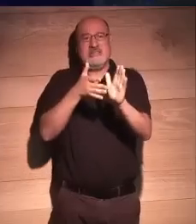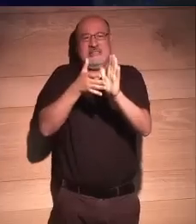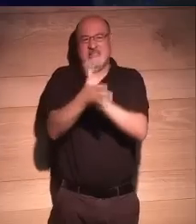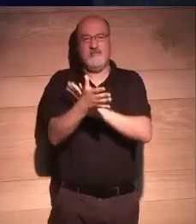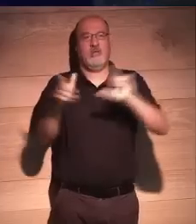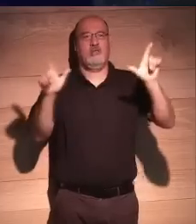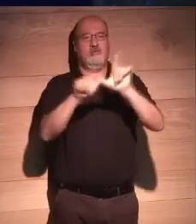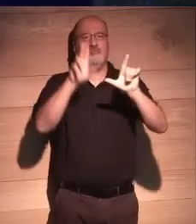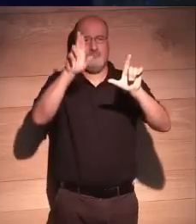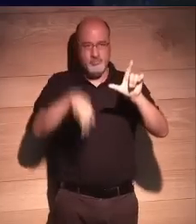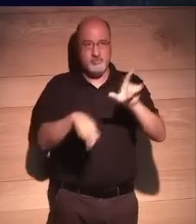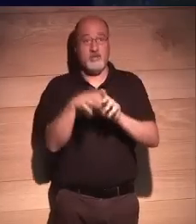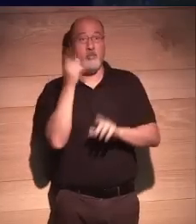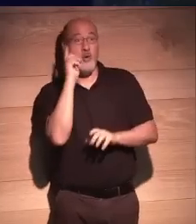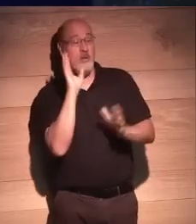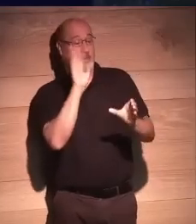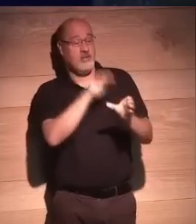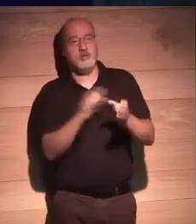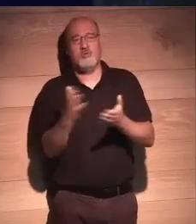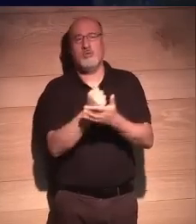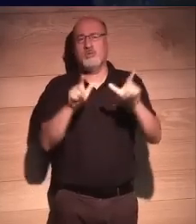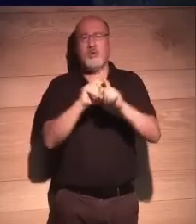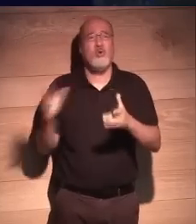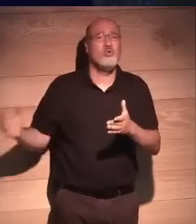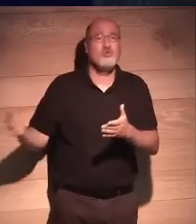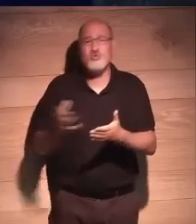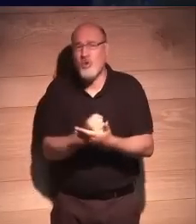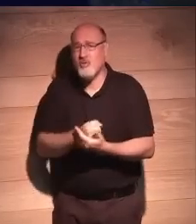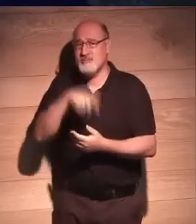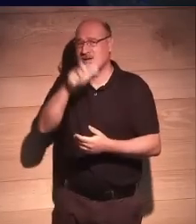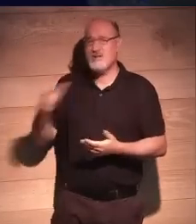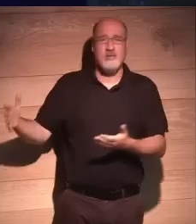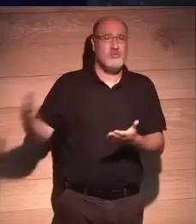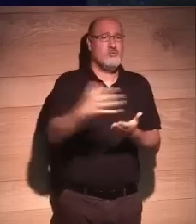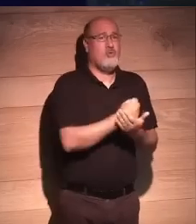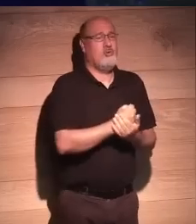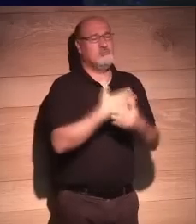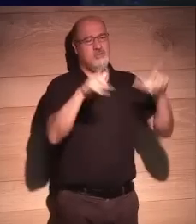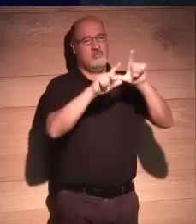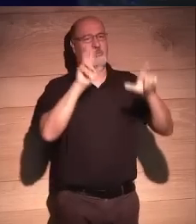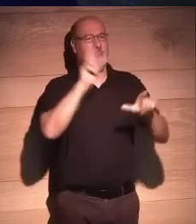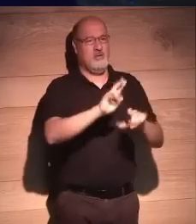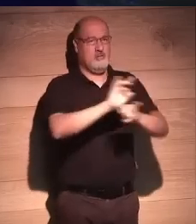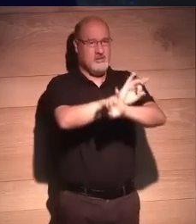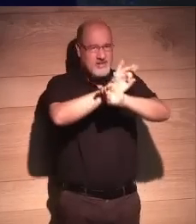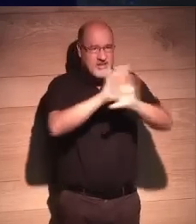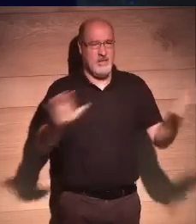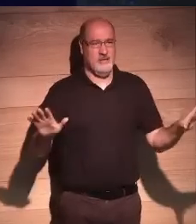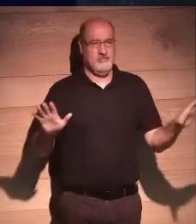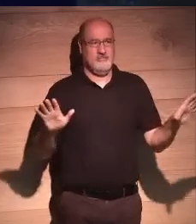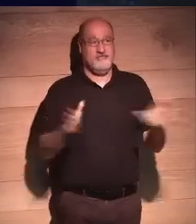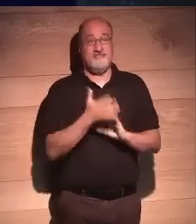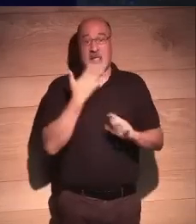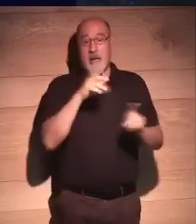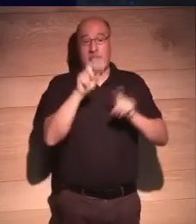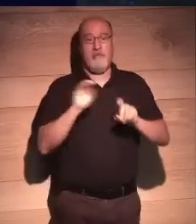teléfonos móviles son contenidos audiovisuales. Todo el mundo ve la tele. Y sí, también ven mala televisión, porque si ahora hiciera una serie